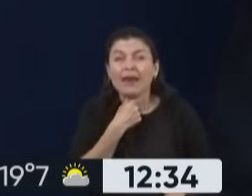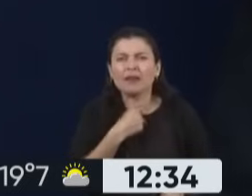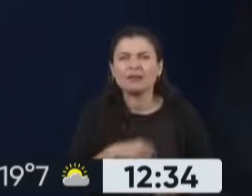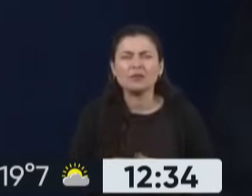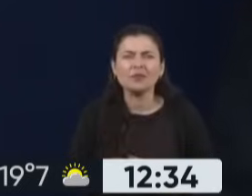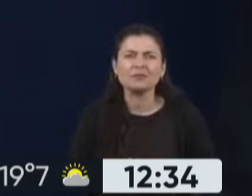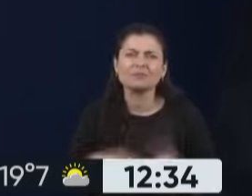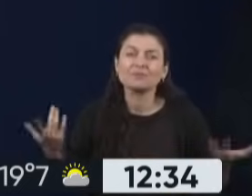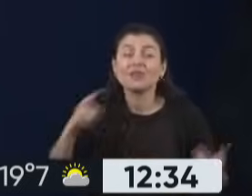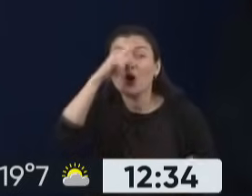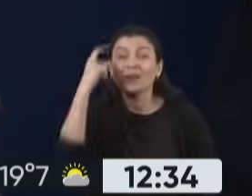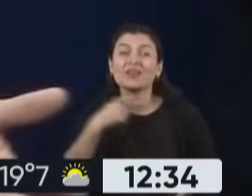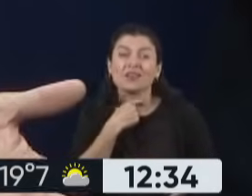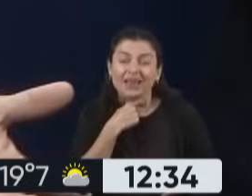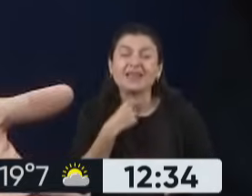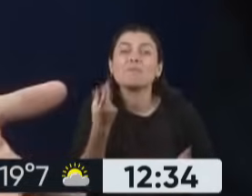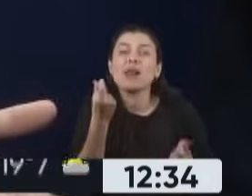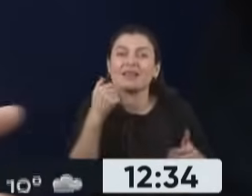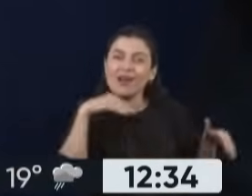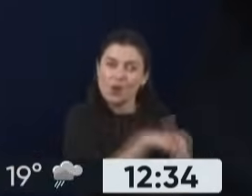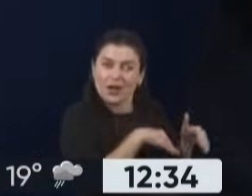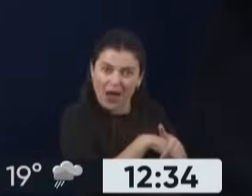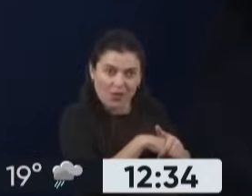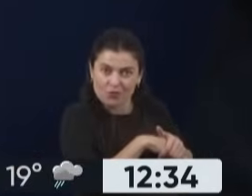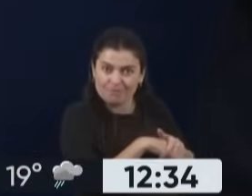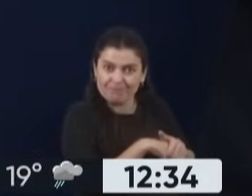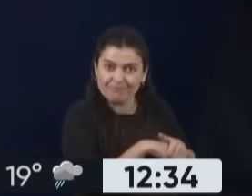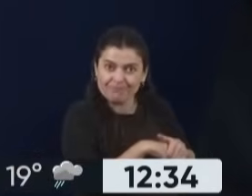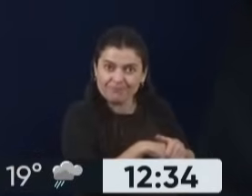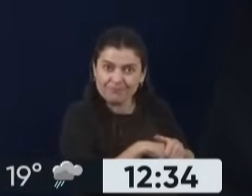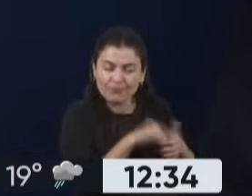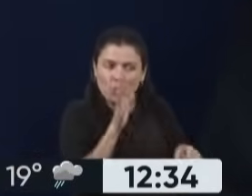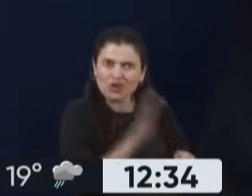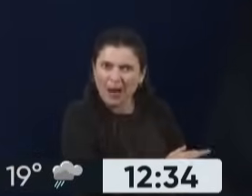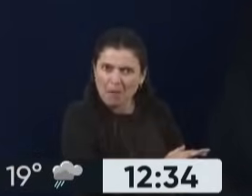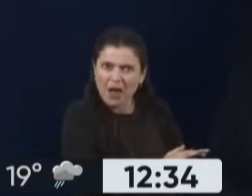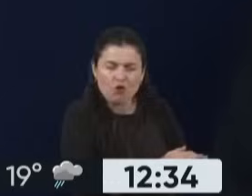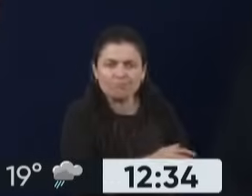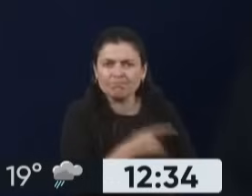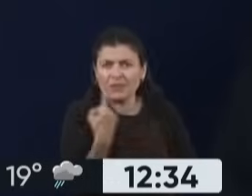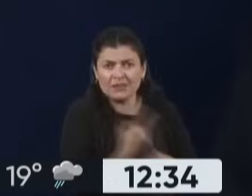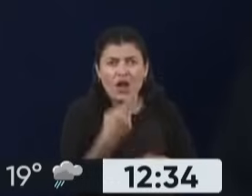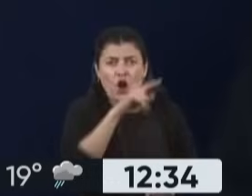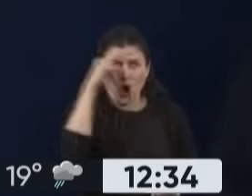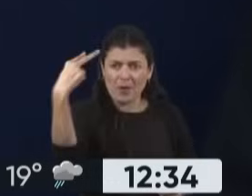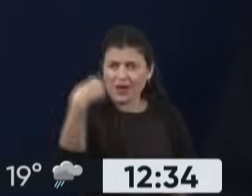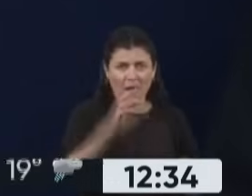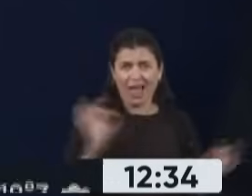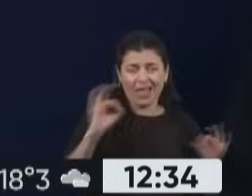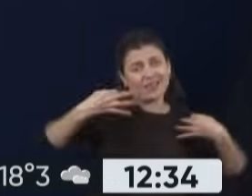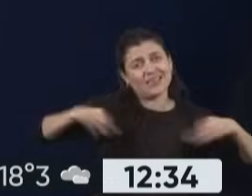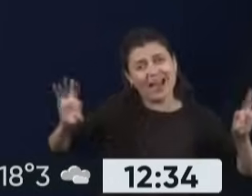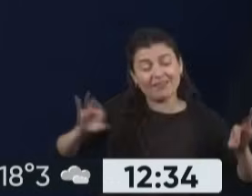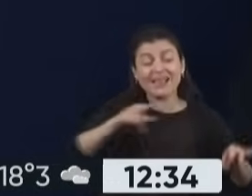tenés la plata escondida bajo tierra, no hay forma de que te puedan agarrar. Si compras algún bien